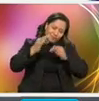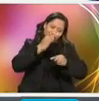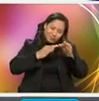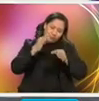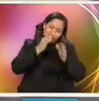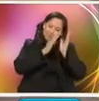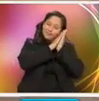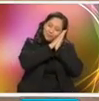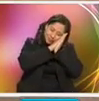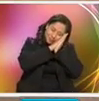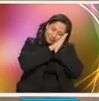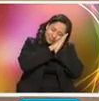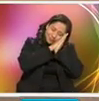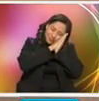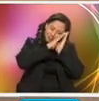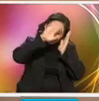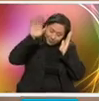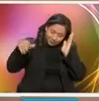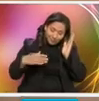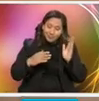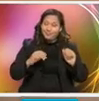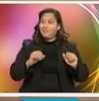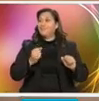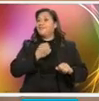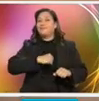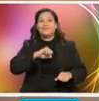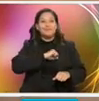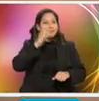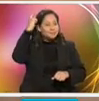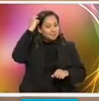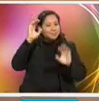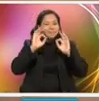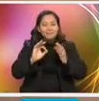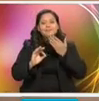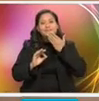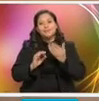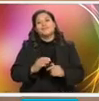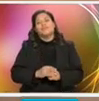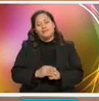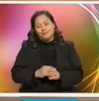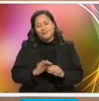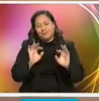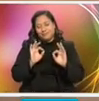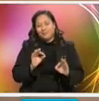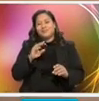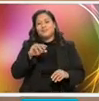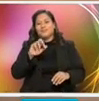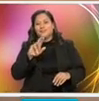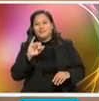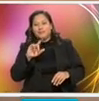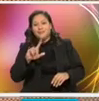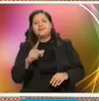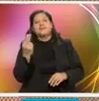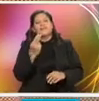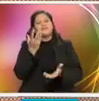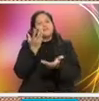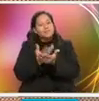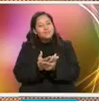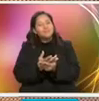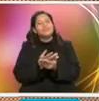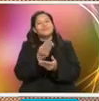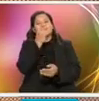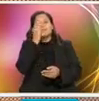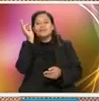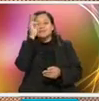bueno, vamos a tener una salud cerebral maravillosa. Pues fantástico, Maribel. Entonces ya sabemos, hay que descansar, hay que cenar ligero, hay